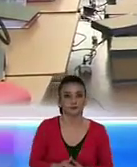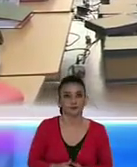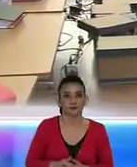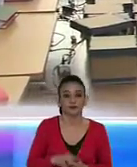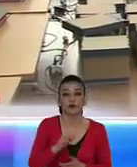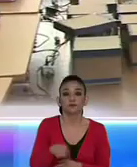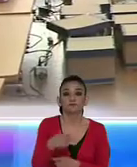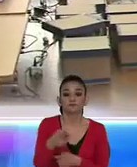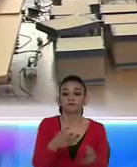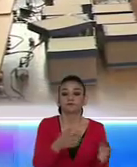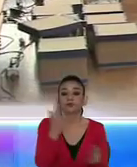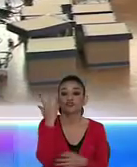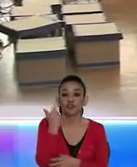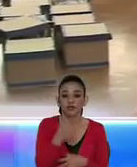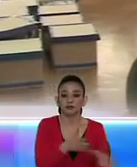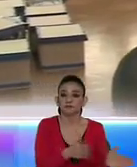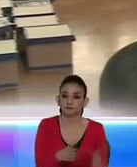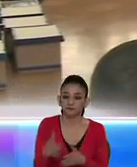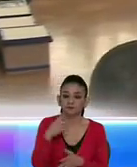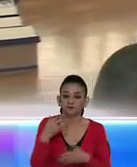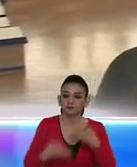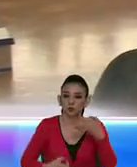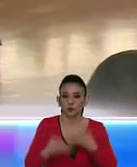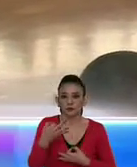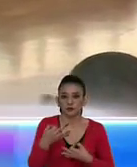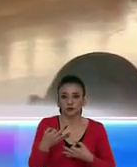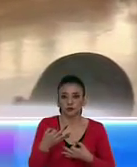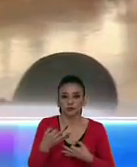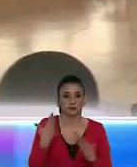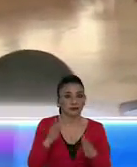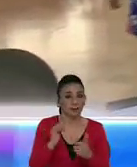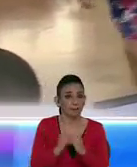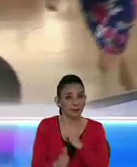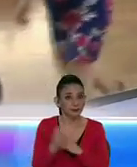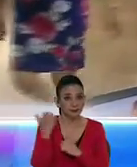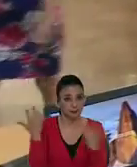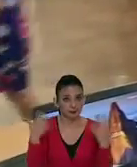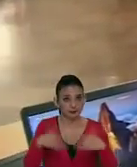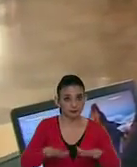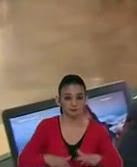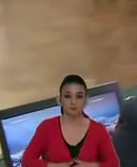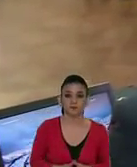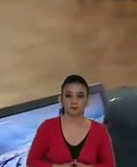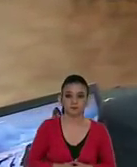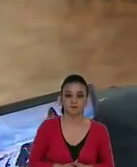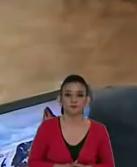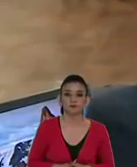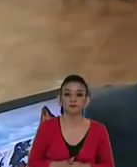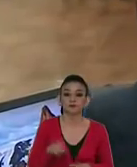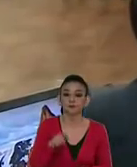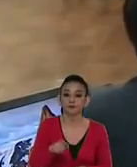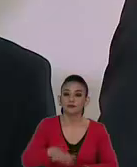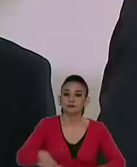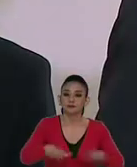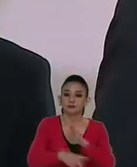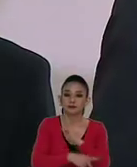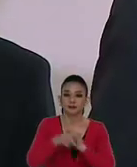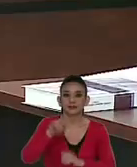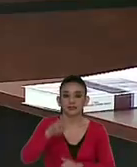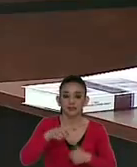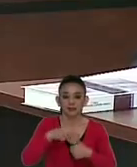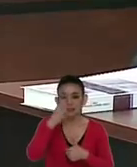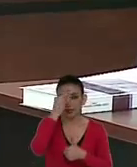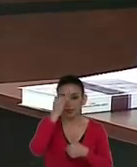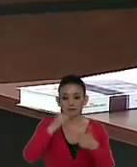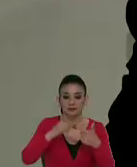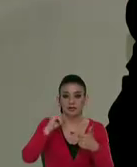fecha para la audiencia de juicio una vez que pase la emergencia. Por el caso Singe están procesados Jorge Glass, Carlos Pareja,